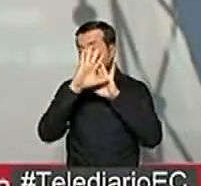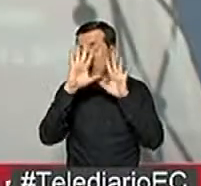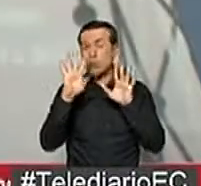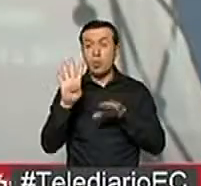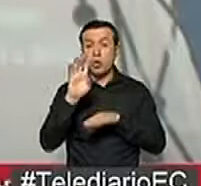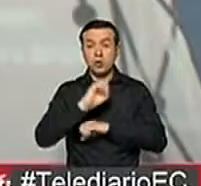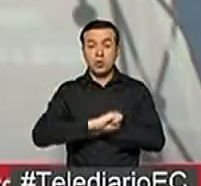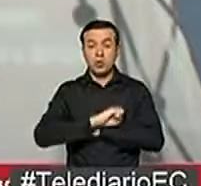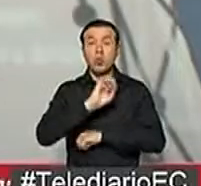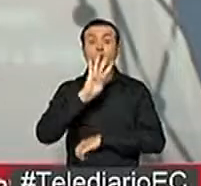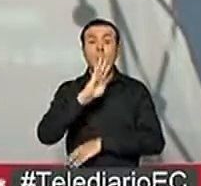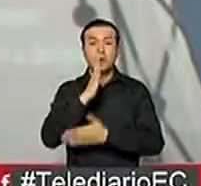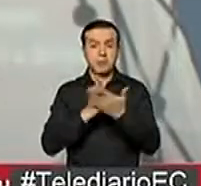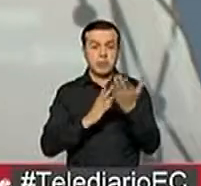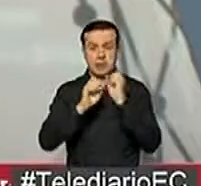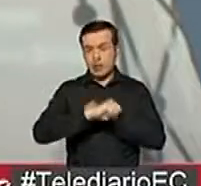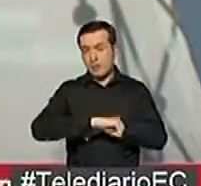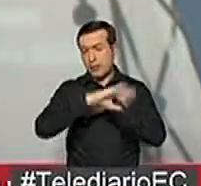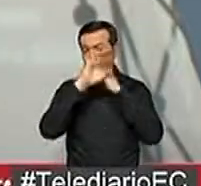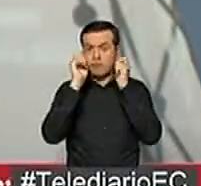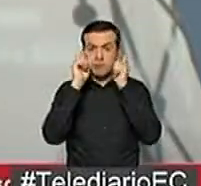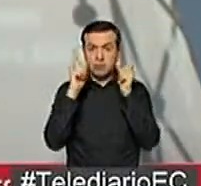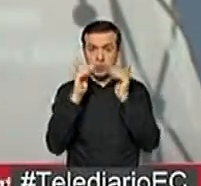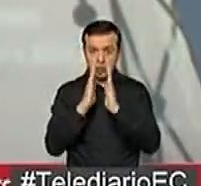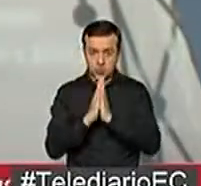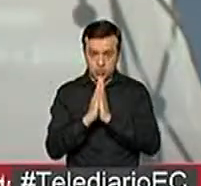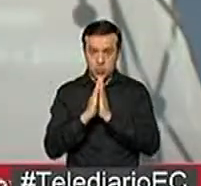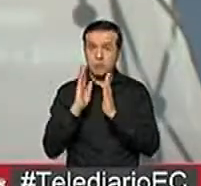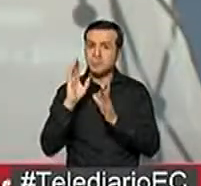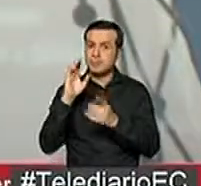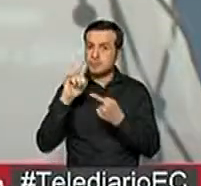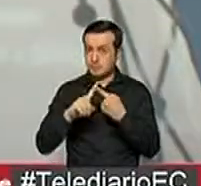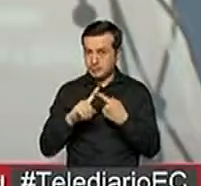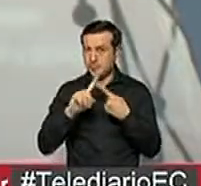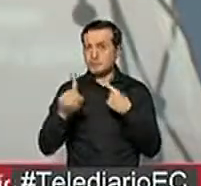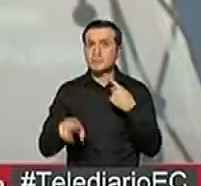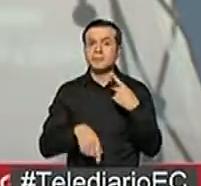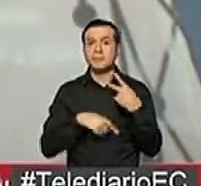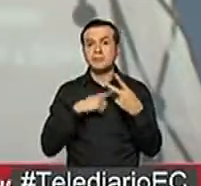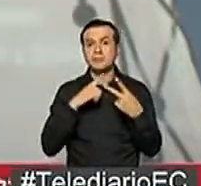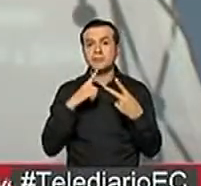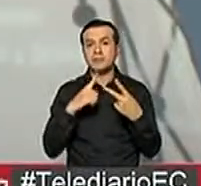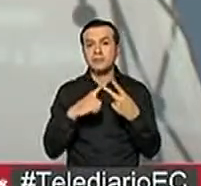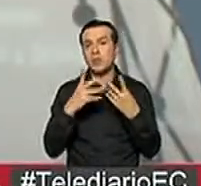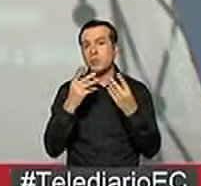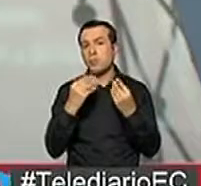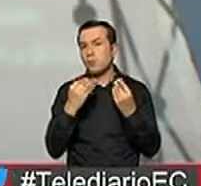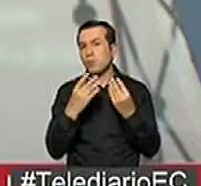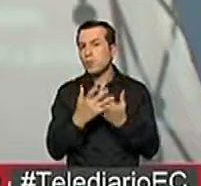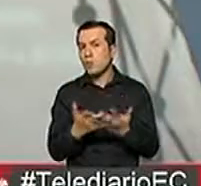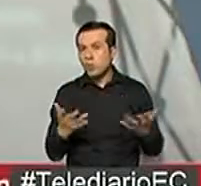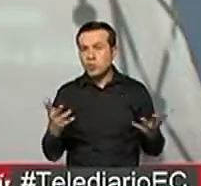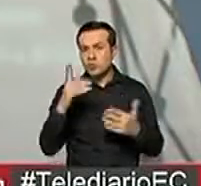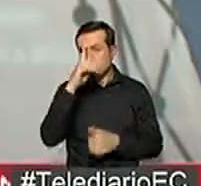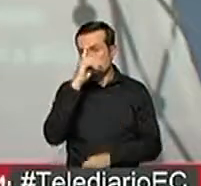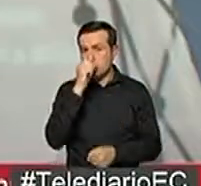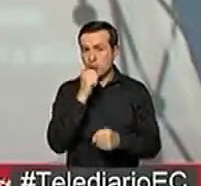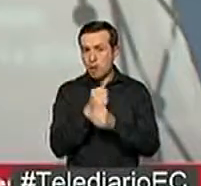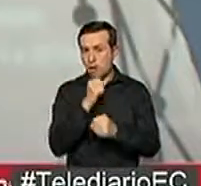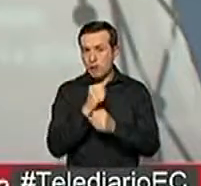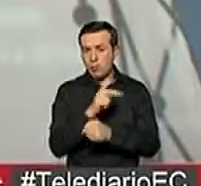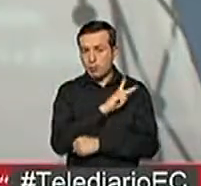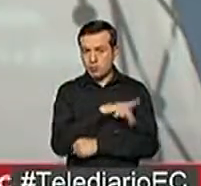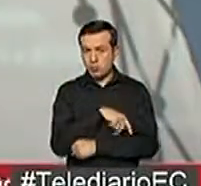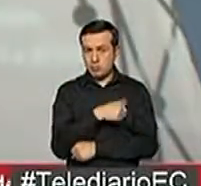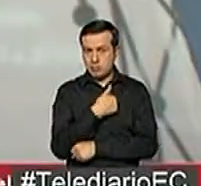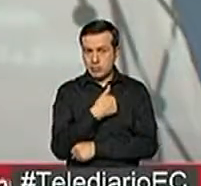las 4:30 de la mañana, ¿sí? Yeah. Con las oraciones. Con toda una serie de trabajo espiritual que tienen